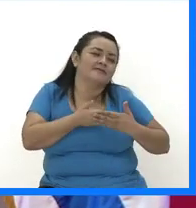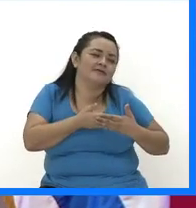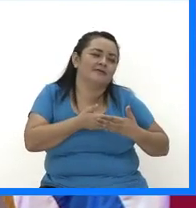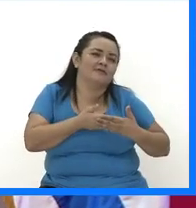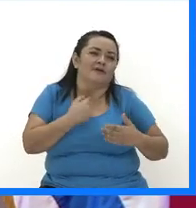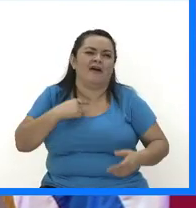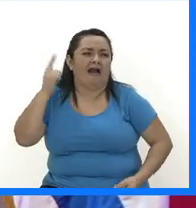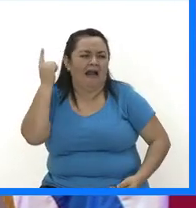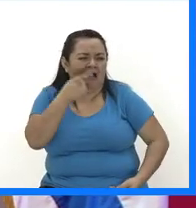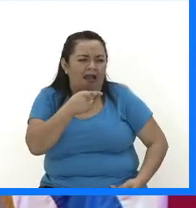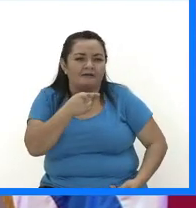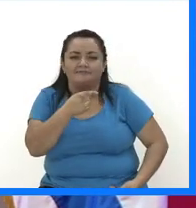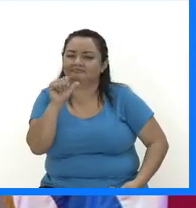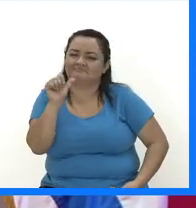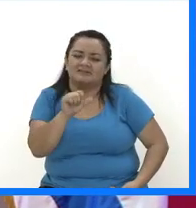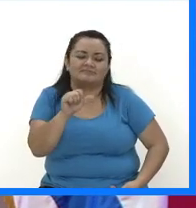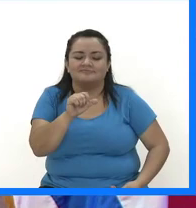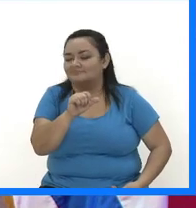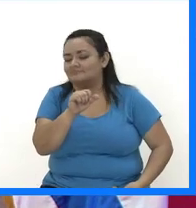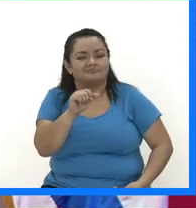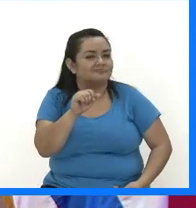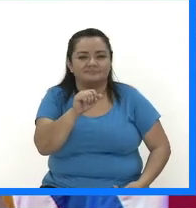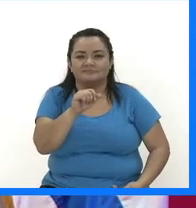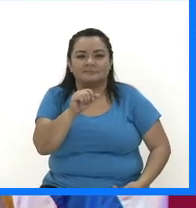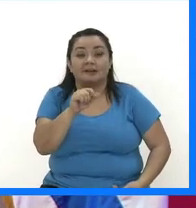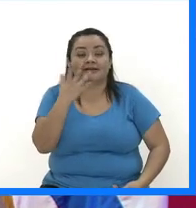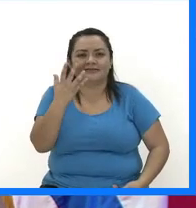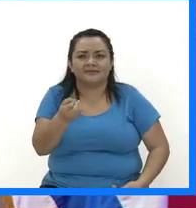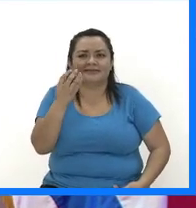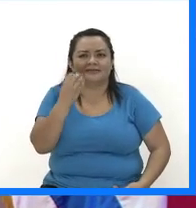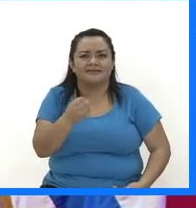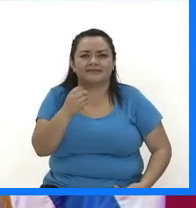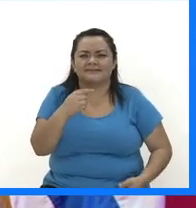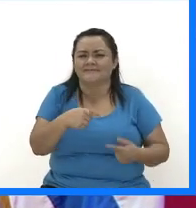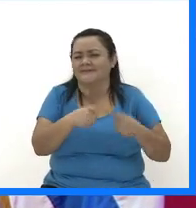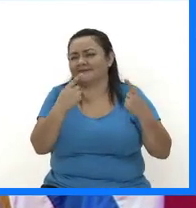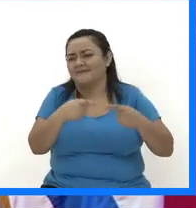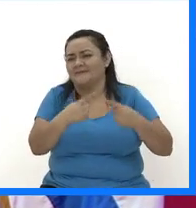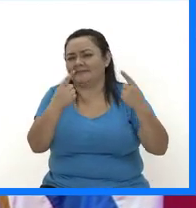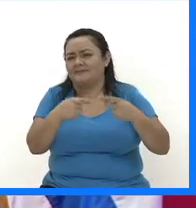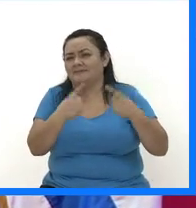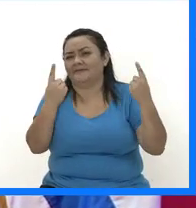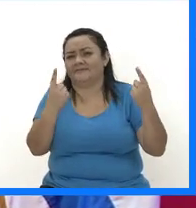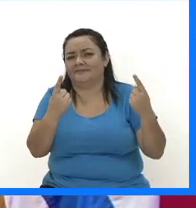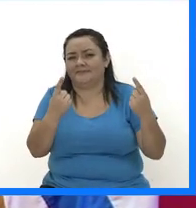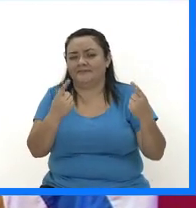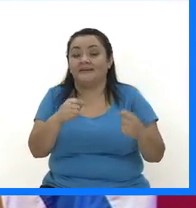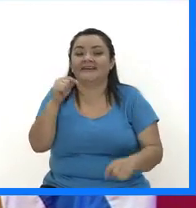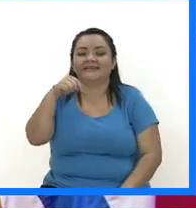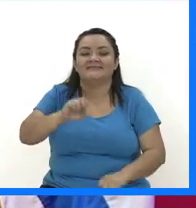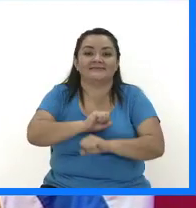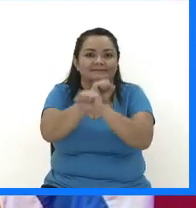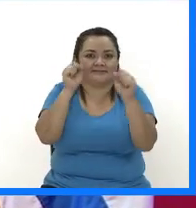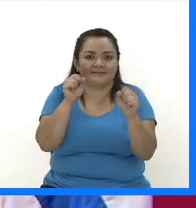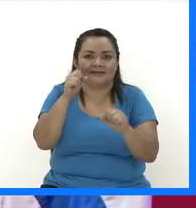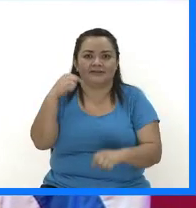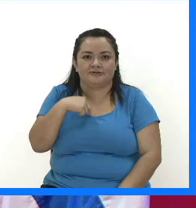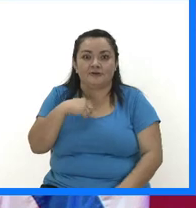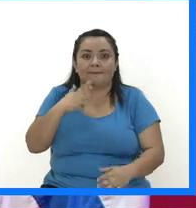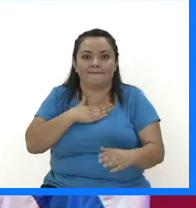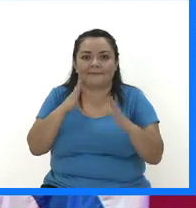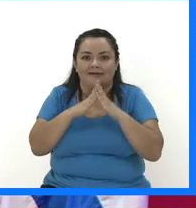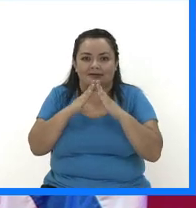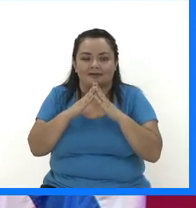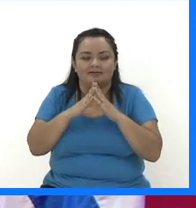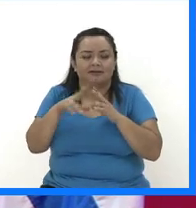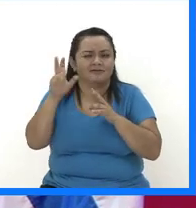hacer drástico tampoco voy a hacer el gran escándalo y ambos días y discutíamos y poníamos y hacíamos y esta mañana yo escuché en la casa muy temprano